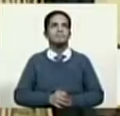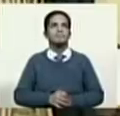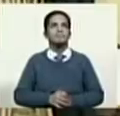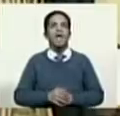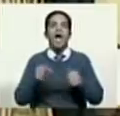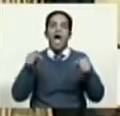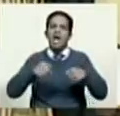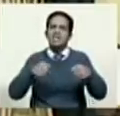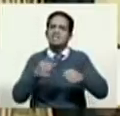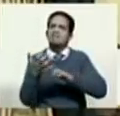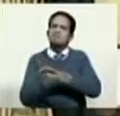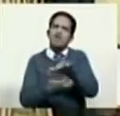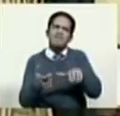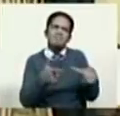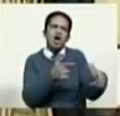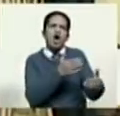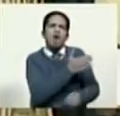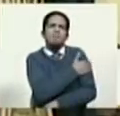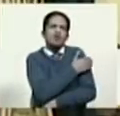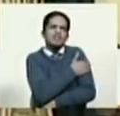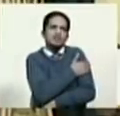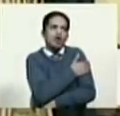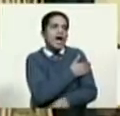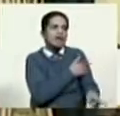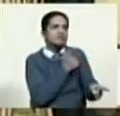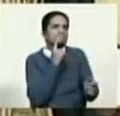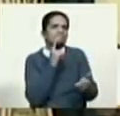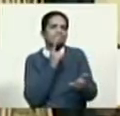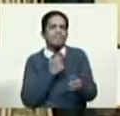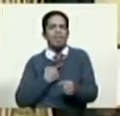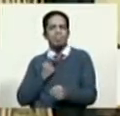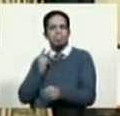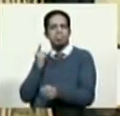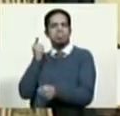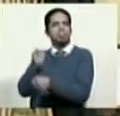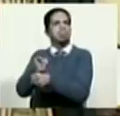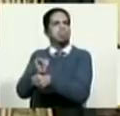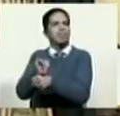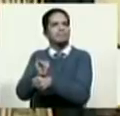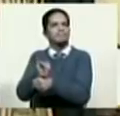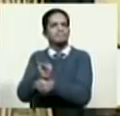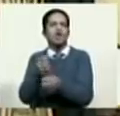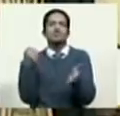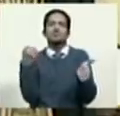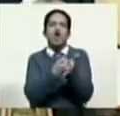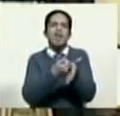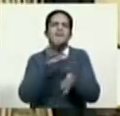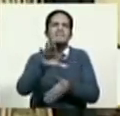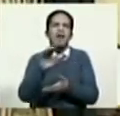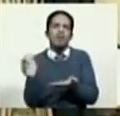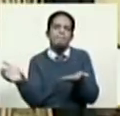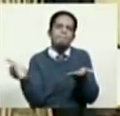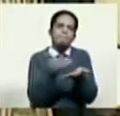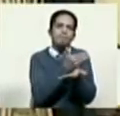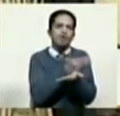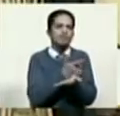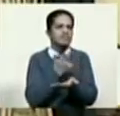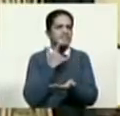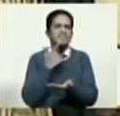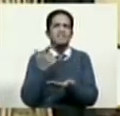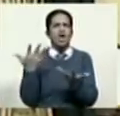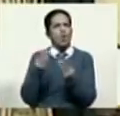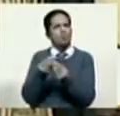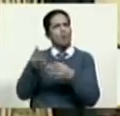Aquí el problema de ellos es asaltar el poder, es imponerse en el poder, es dar un golpe de Estado y entrar con las fuerzas gringas